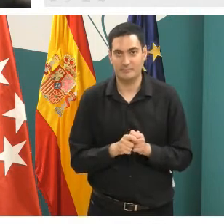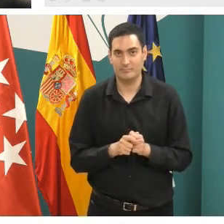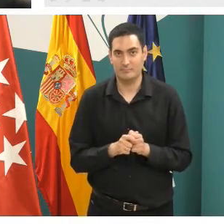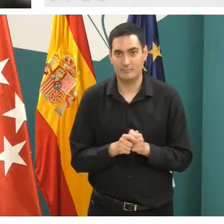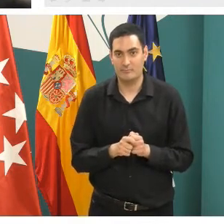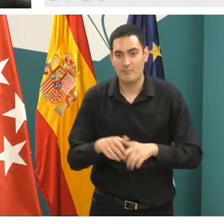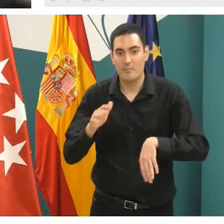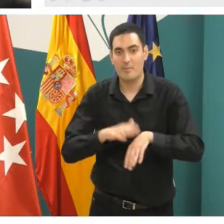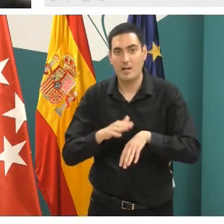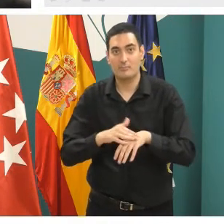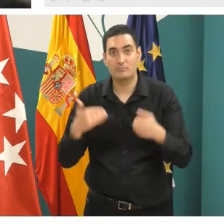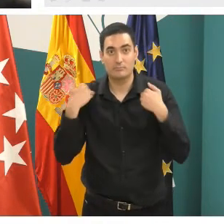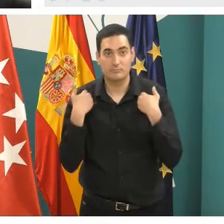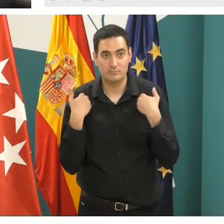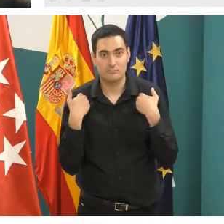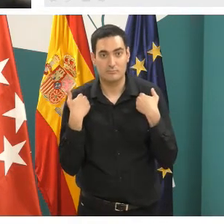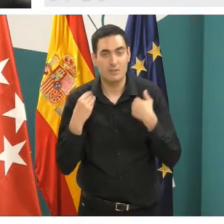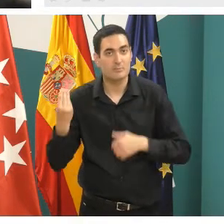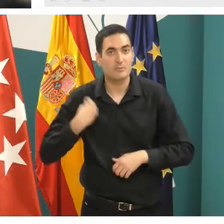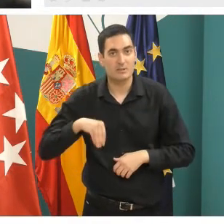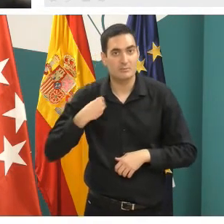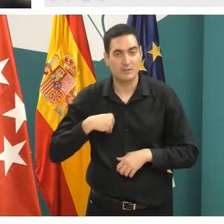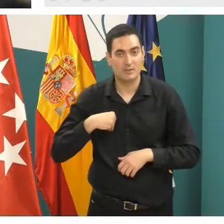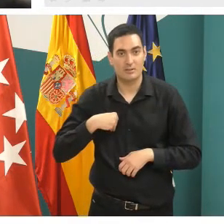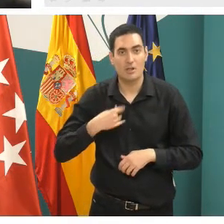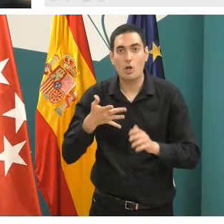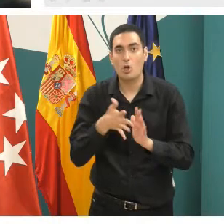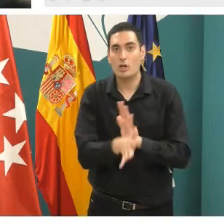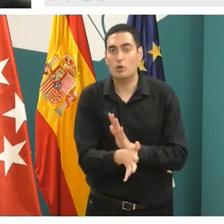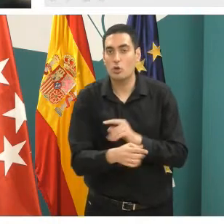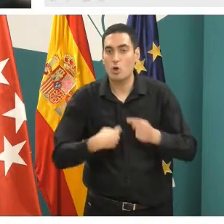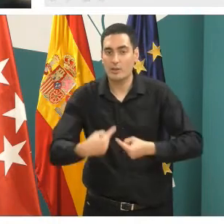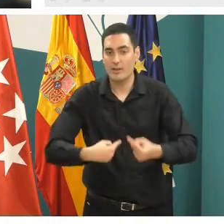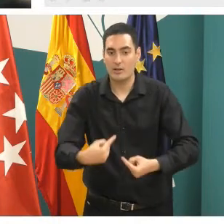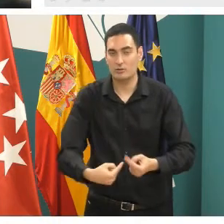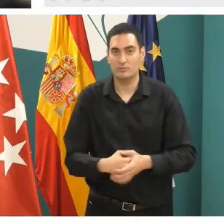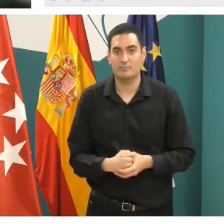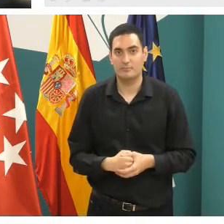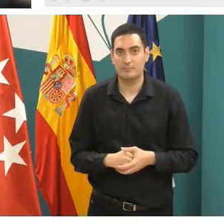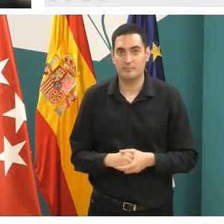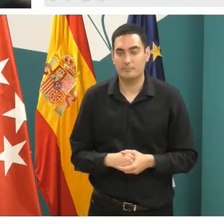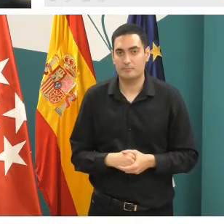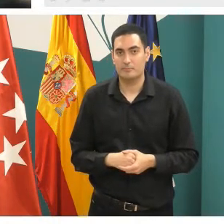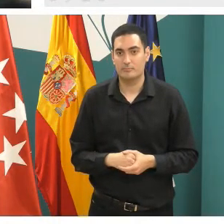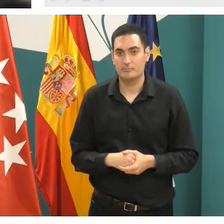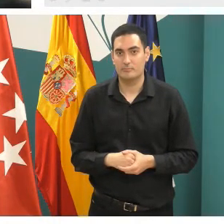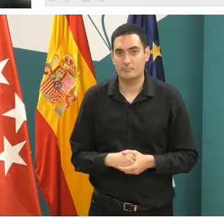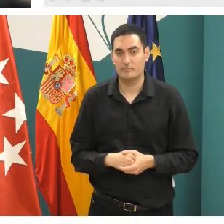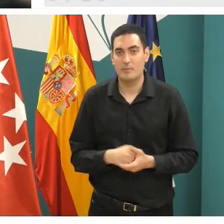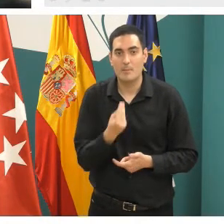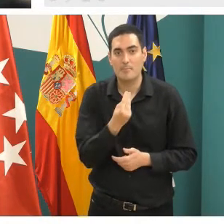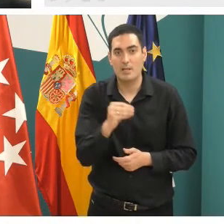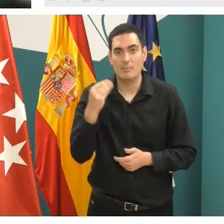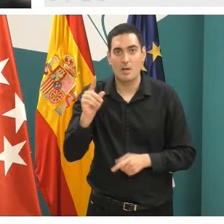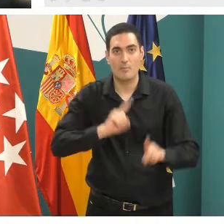para poder sobrellevarlas, son por sí mismas estresores crónicos, cotidianos, tremendos, que aumentan